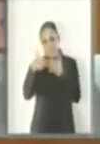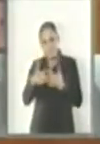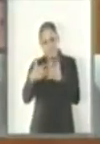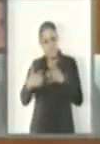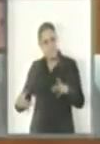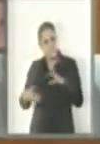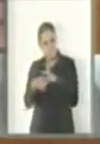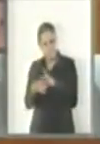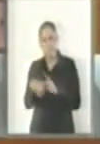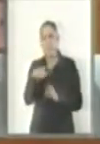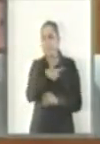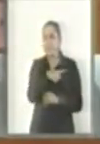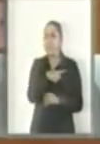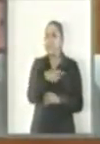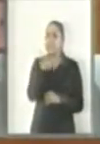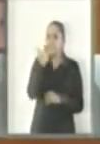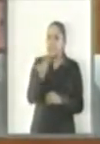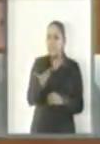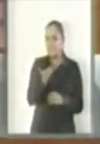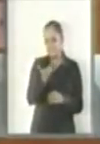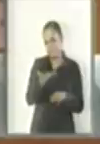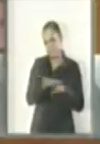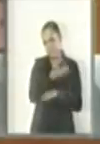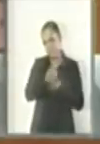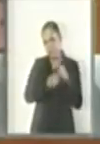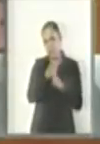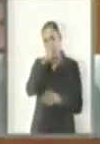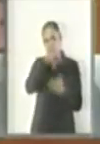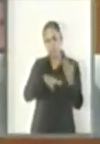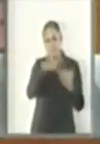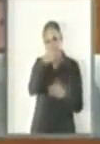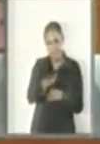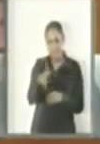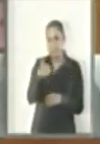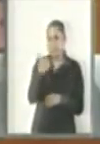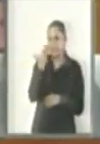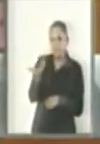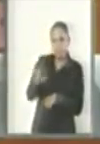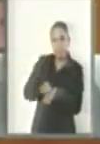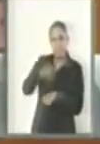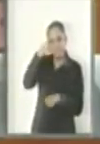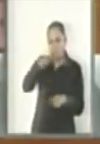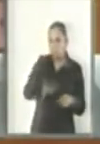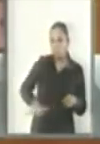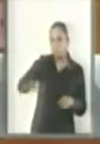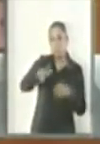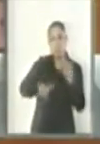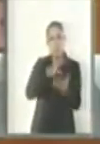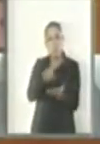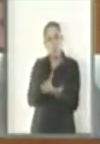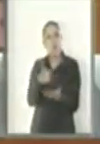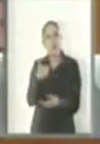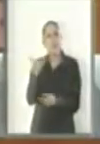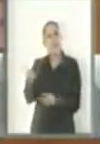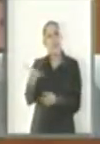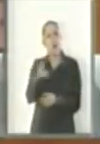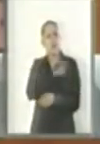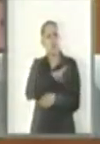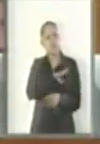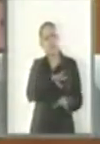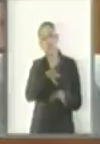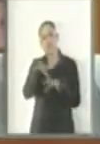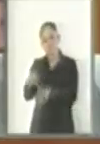se le otorgara en comodato en el año 2010, mediante un memorándum de entendimiento, proceso que no